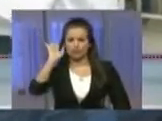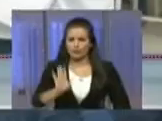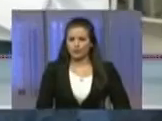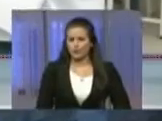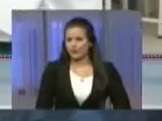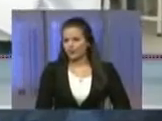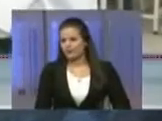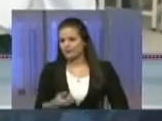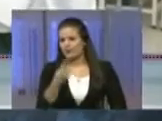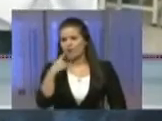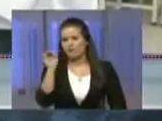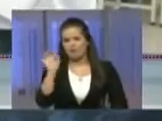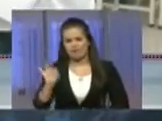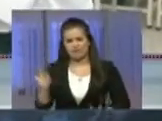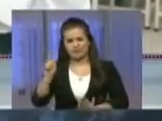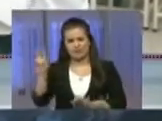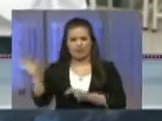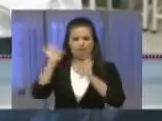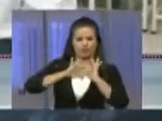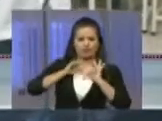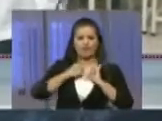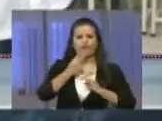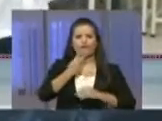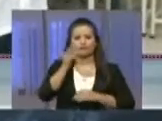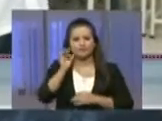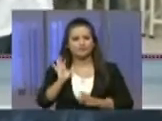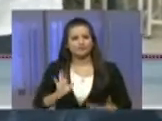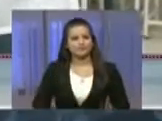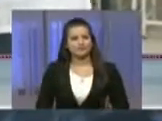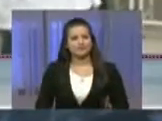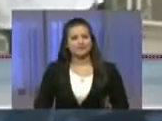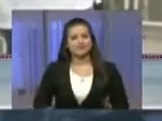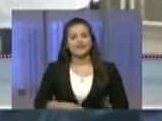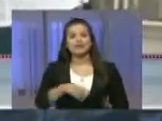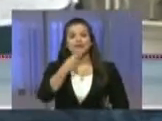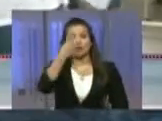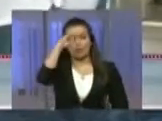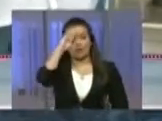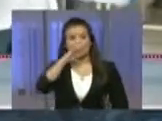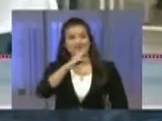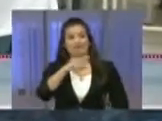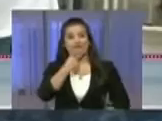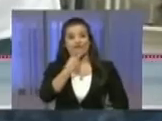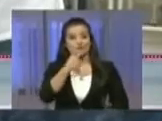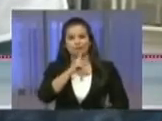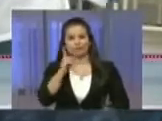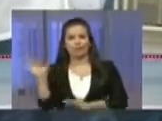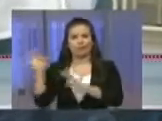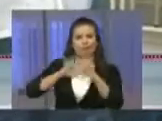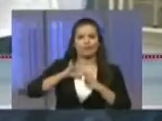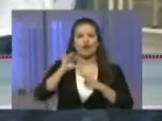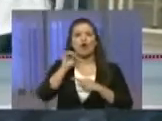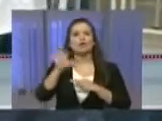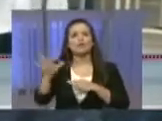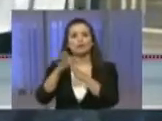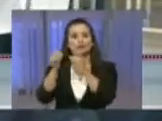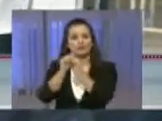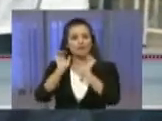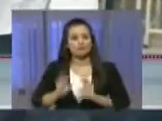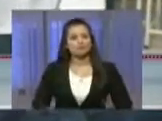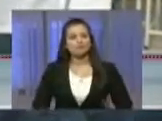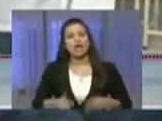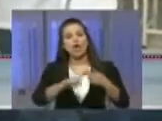la odontóloga como le dicen en Cuba la estomatólogo le agradecemos ese saludo